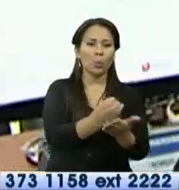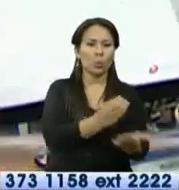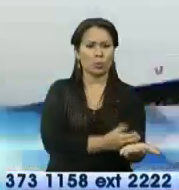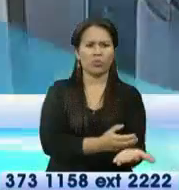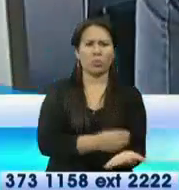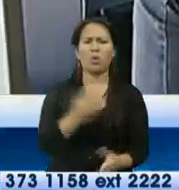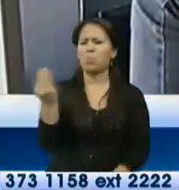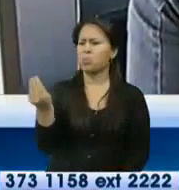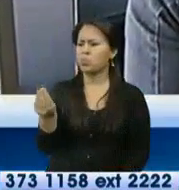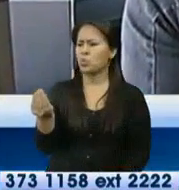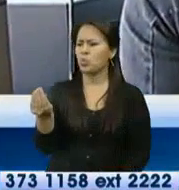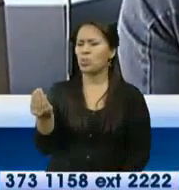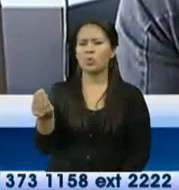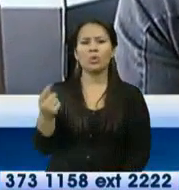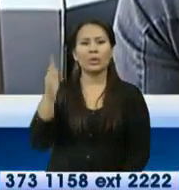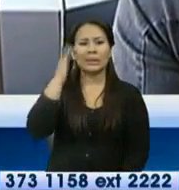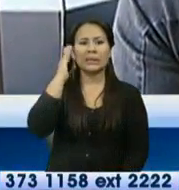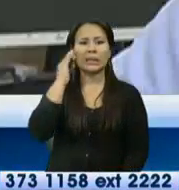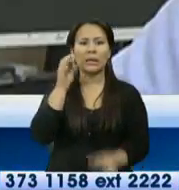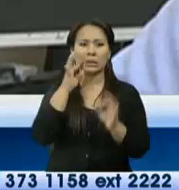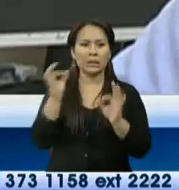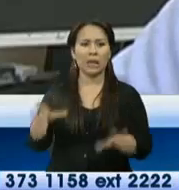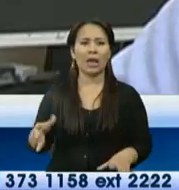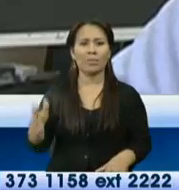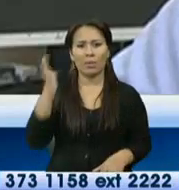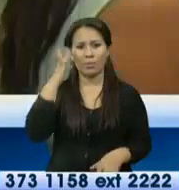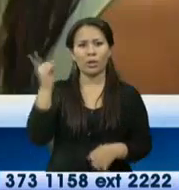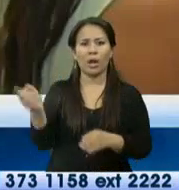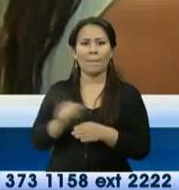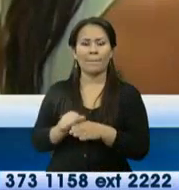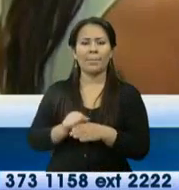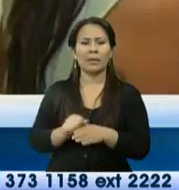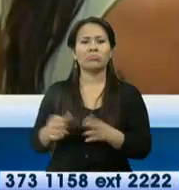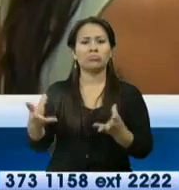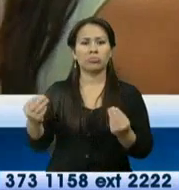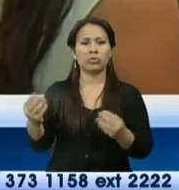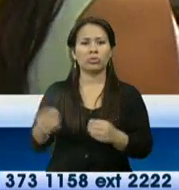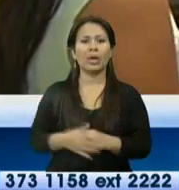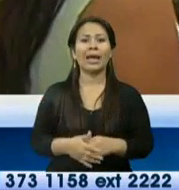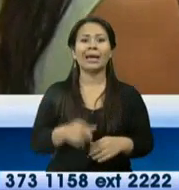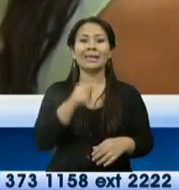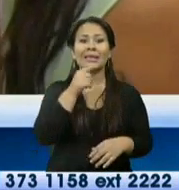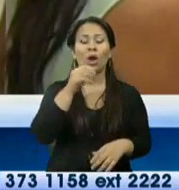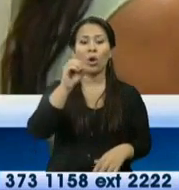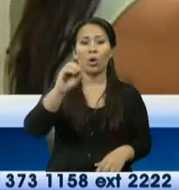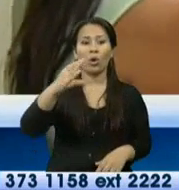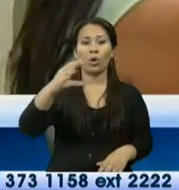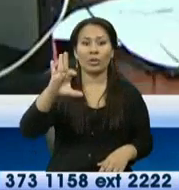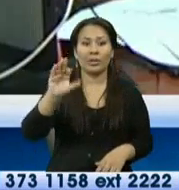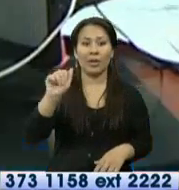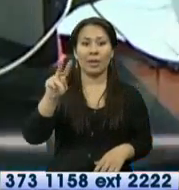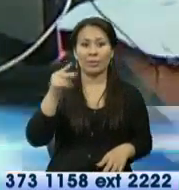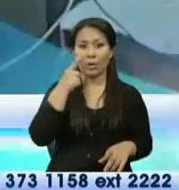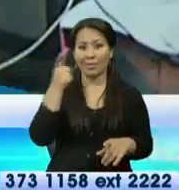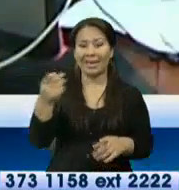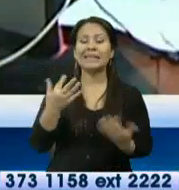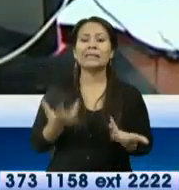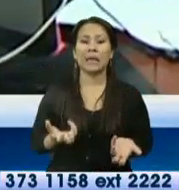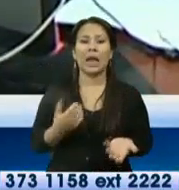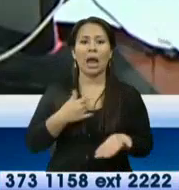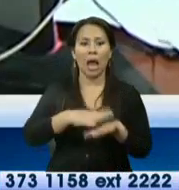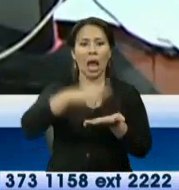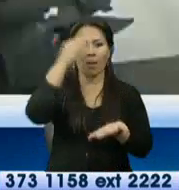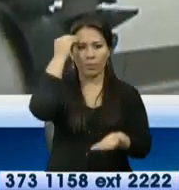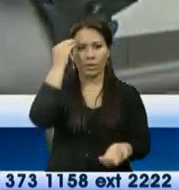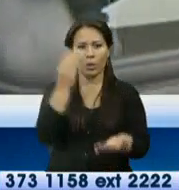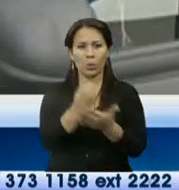que se han volcado por hacer lo que es el examen psicotécnico y práctico. Octavio Jarrín, gerente general de otra escuela, cree que los interesados en aprender a